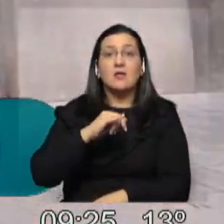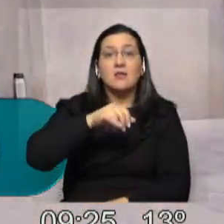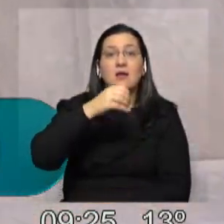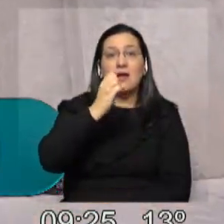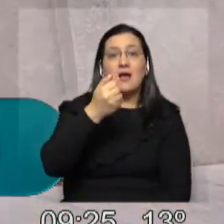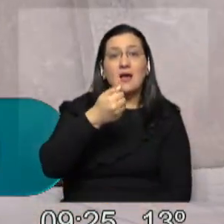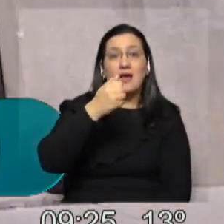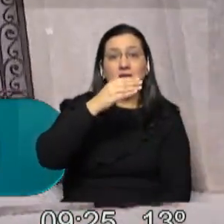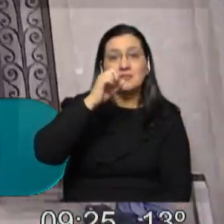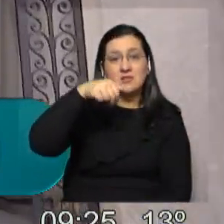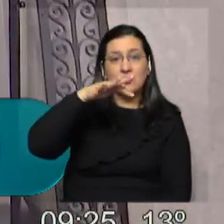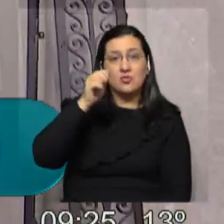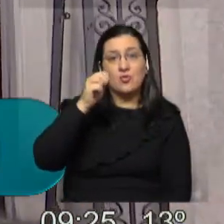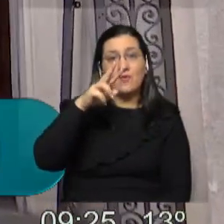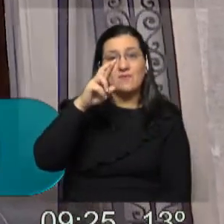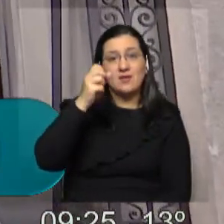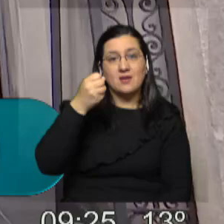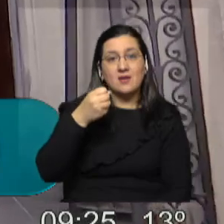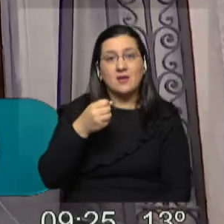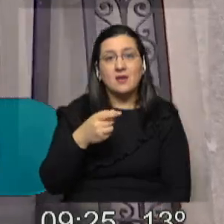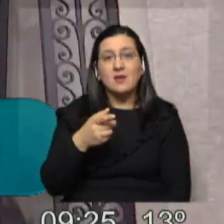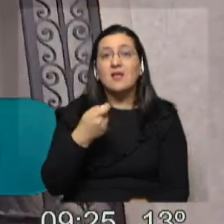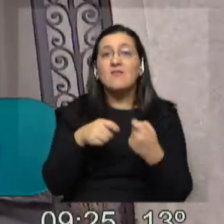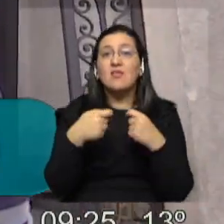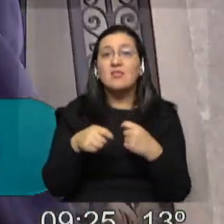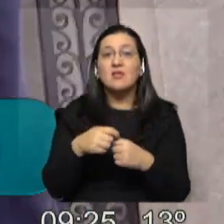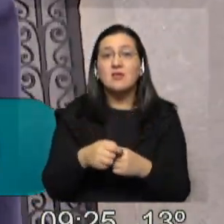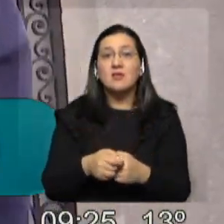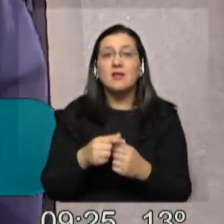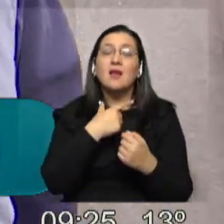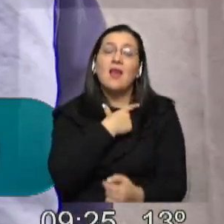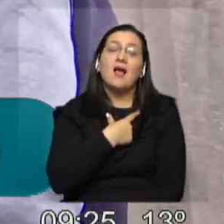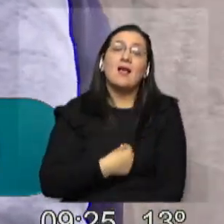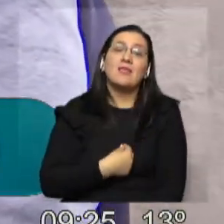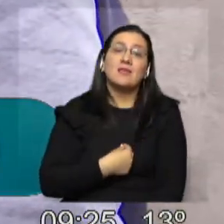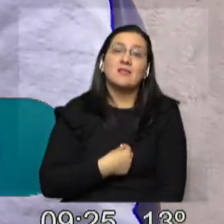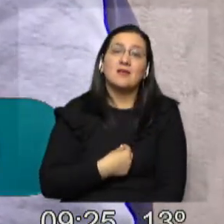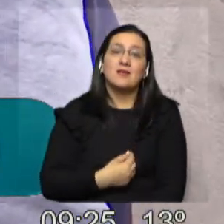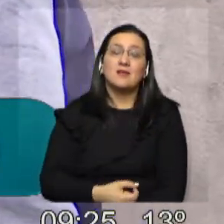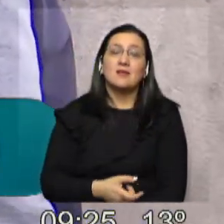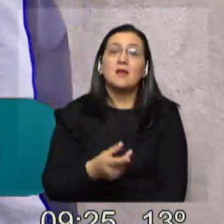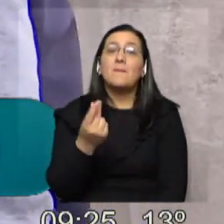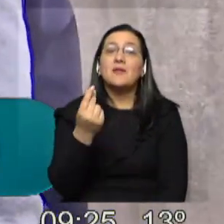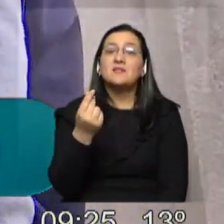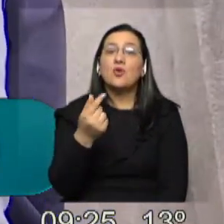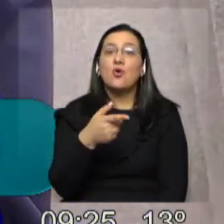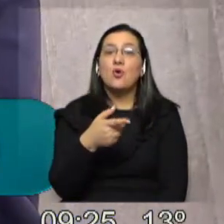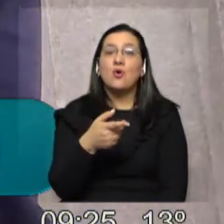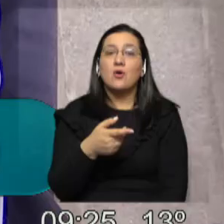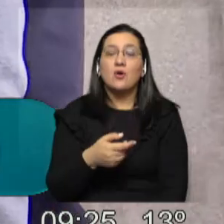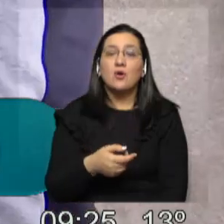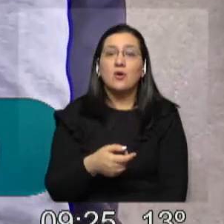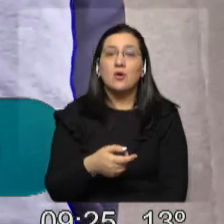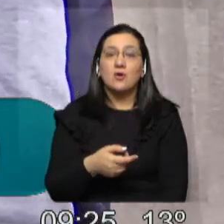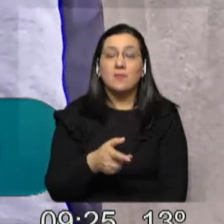bien. ¿Acá qué tenemos? ¿Qué tenemos a la venta? Rapidito. La cadenita de San Pancracio. Bien, ¿qué sale la cadenita de San Pancracio para